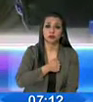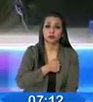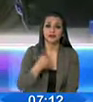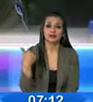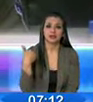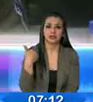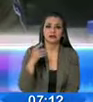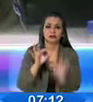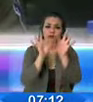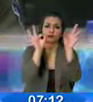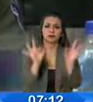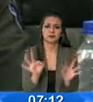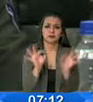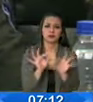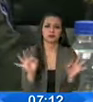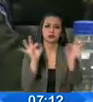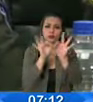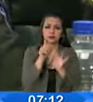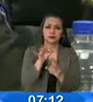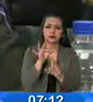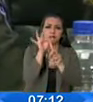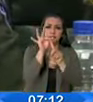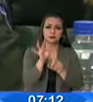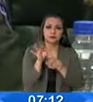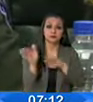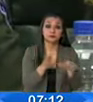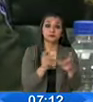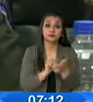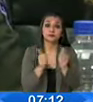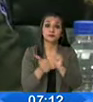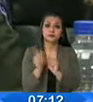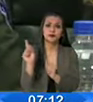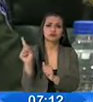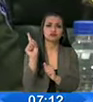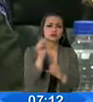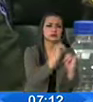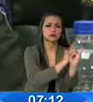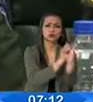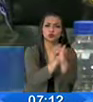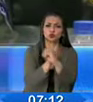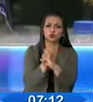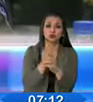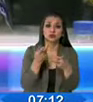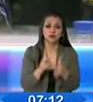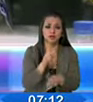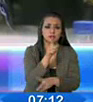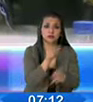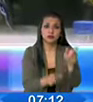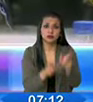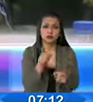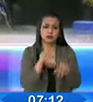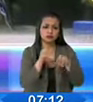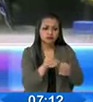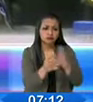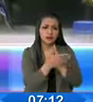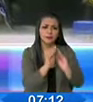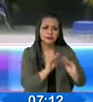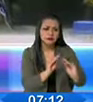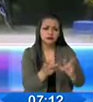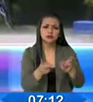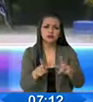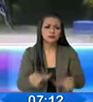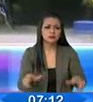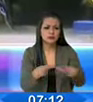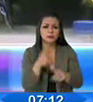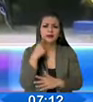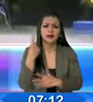homologado. Adicionalmente, cada una de las instituciones ha venido fortaleciendo a su talento humano, su infraestructura, en pro de mejorar